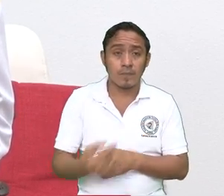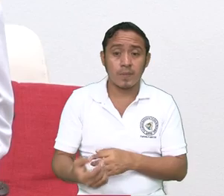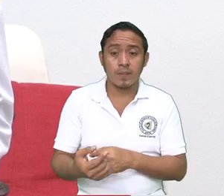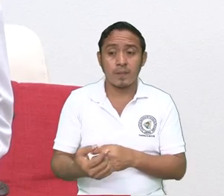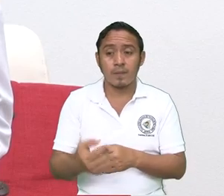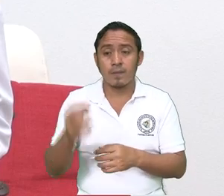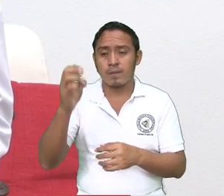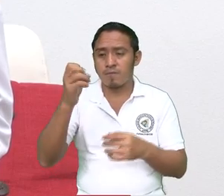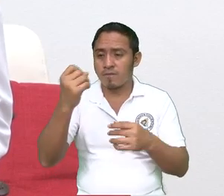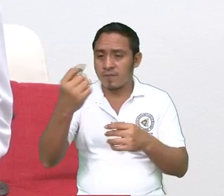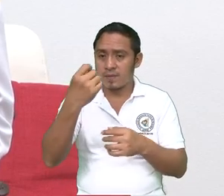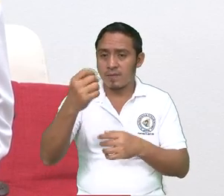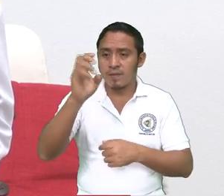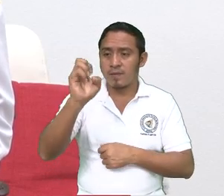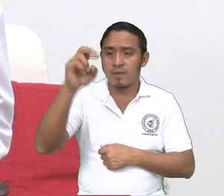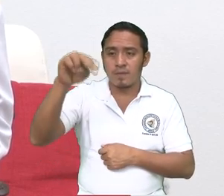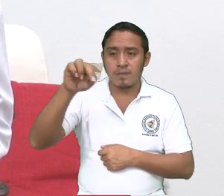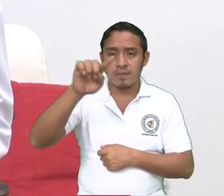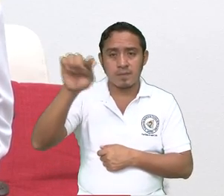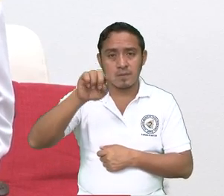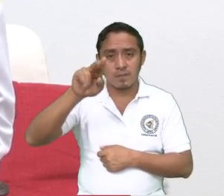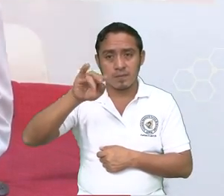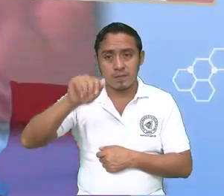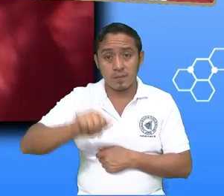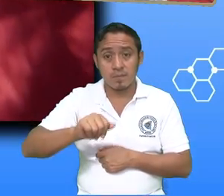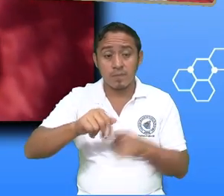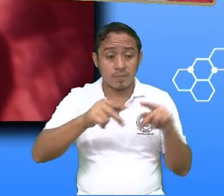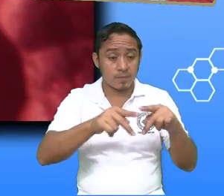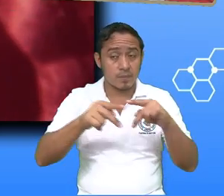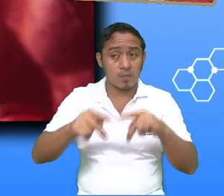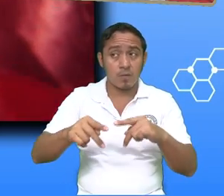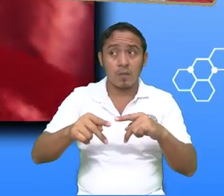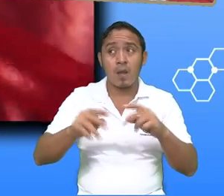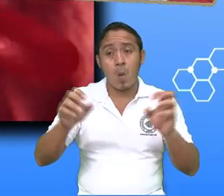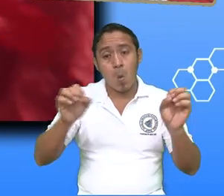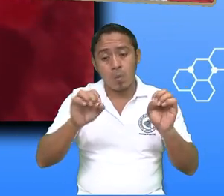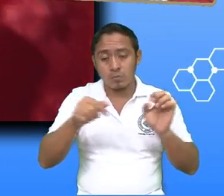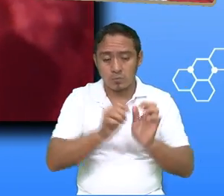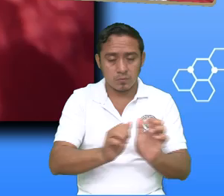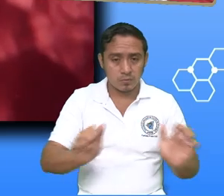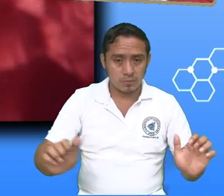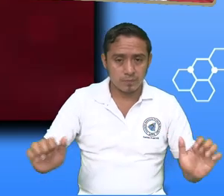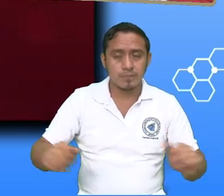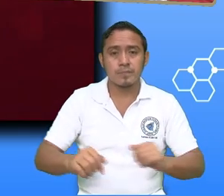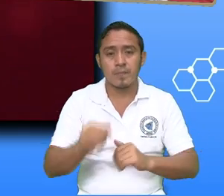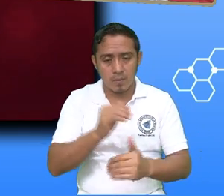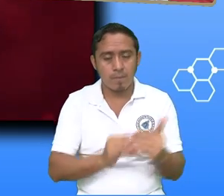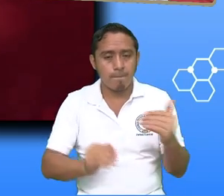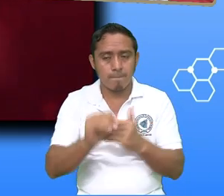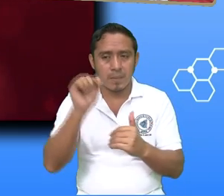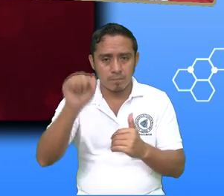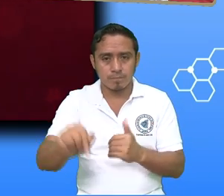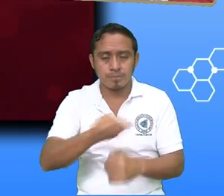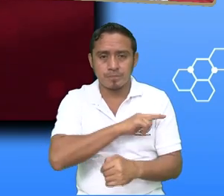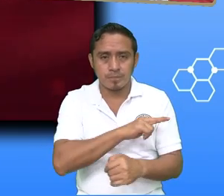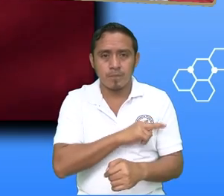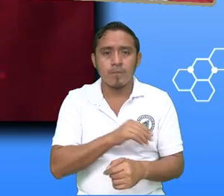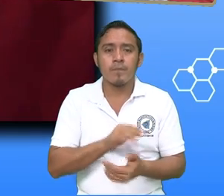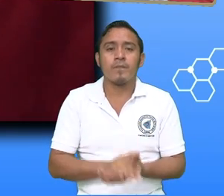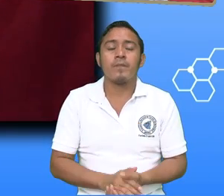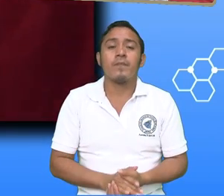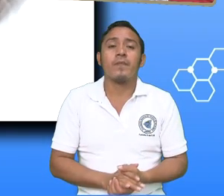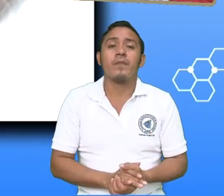una enzima que hace de que la persona o en este caso el niño porque en el niño que se manifiesta